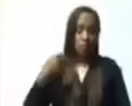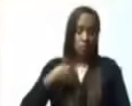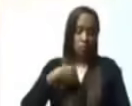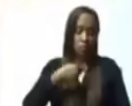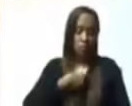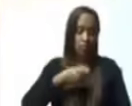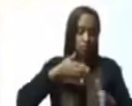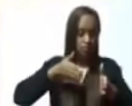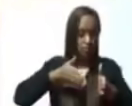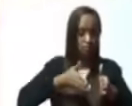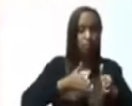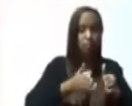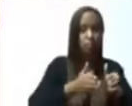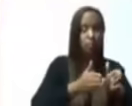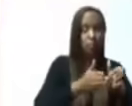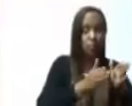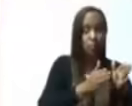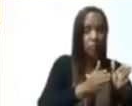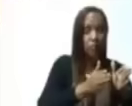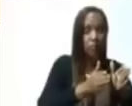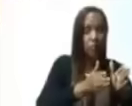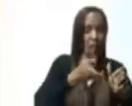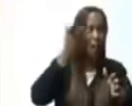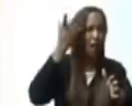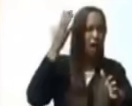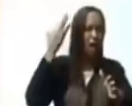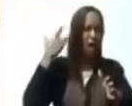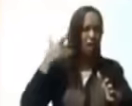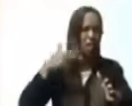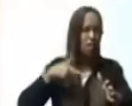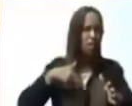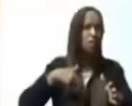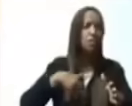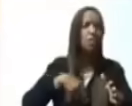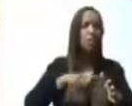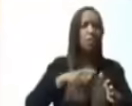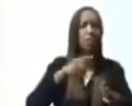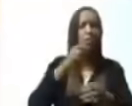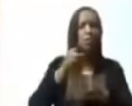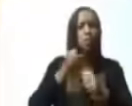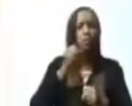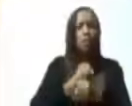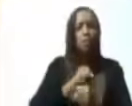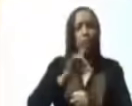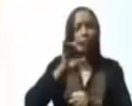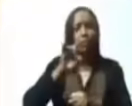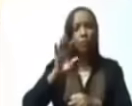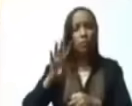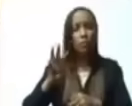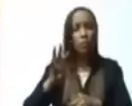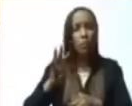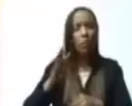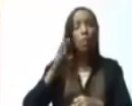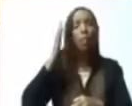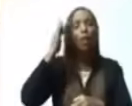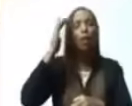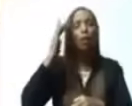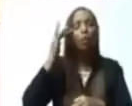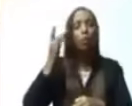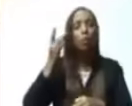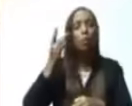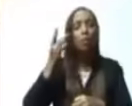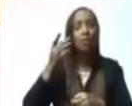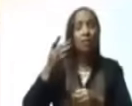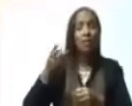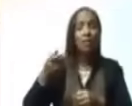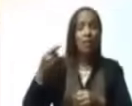1984 cuando la carrera de endeudamiento fue de de tal dimensión que